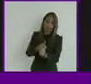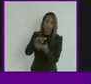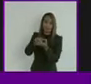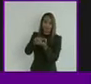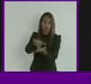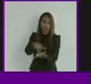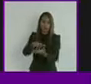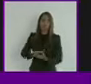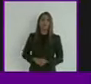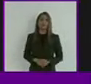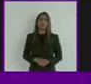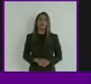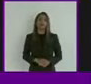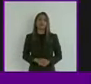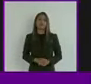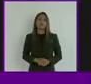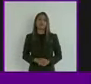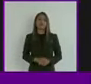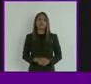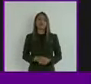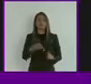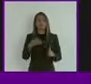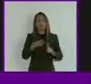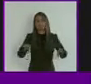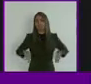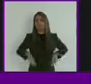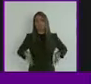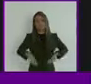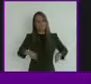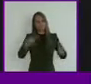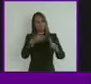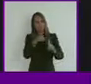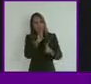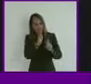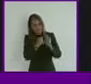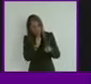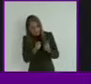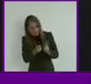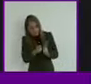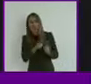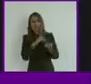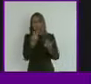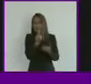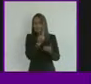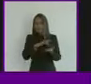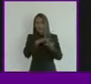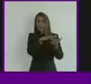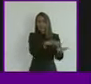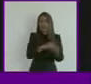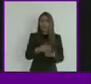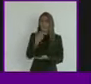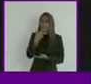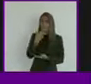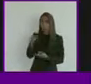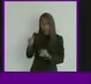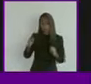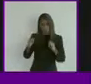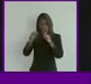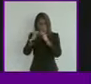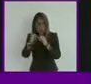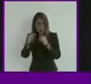vamos reforzando con un interés mucho, muy particular de lo que vamos necesitando. Y qué padre que te dijas a tu institución, a tu director. Me queda claro